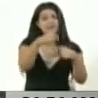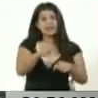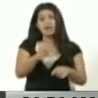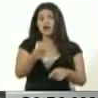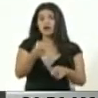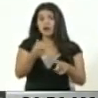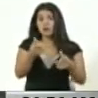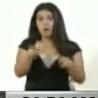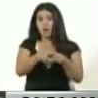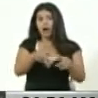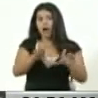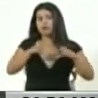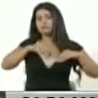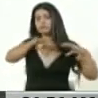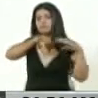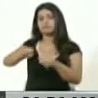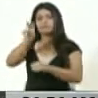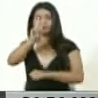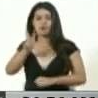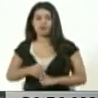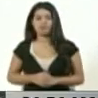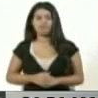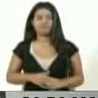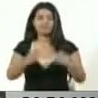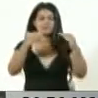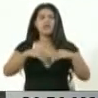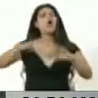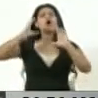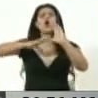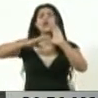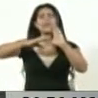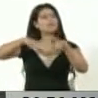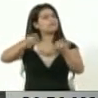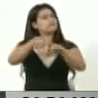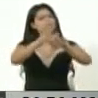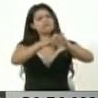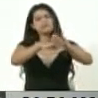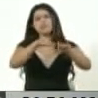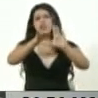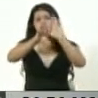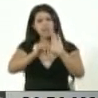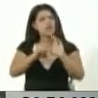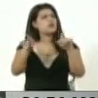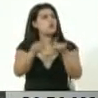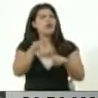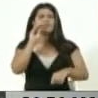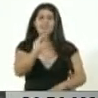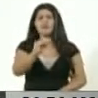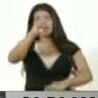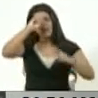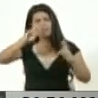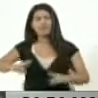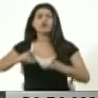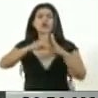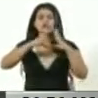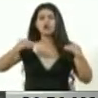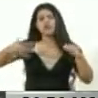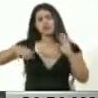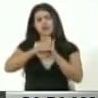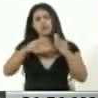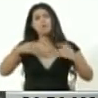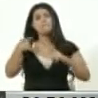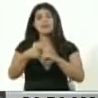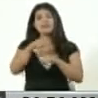Venezuela. Un llamado a Conatel para que haga respetar las leyes de la patria a todas esas empresas cableras y canales de televisión